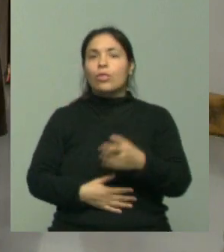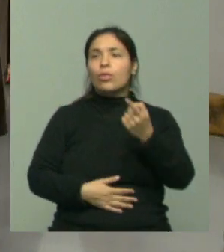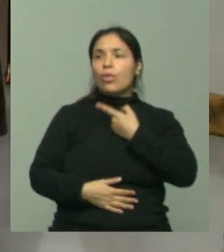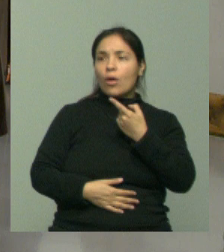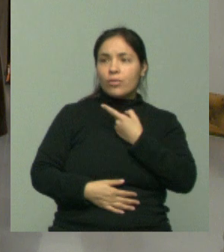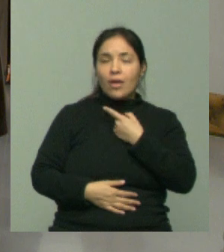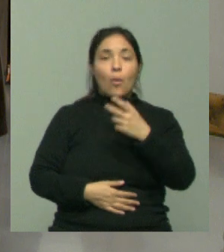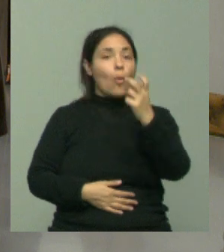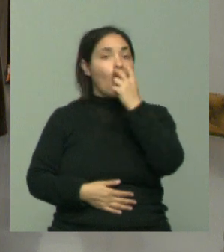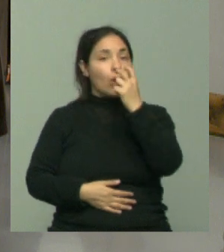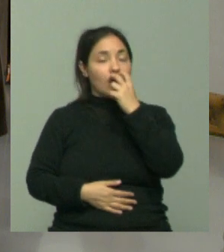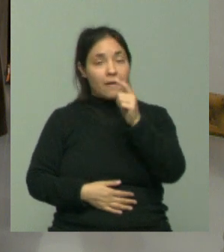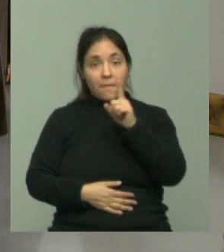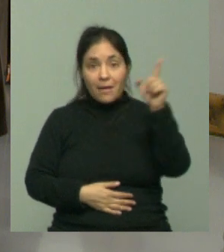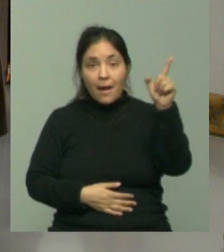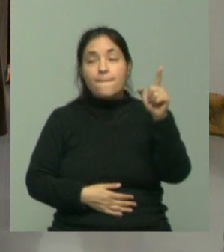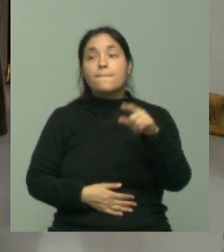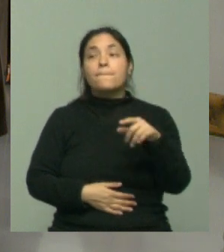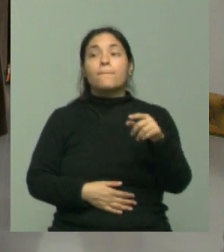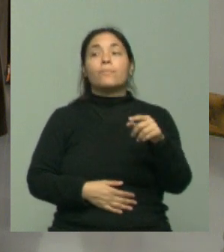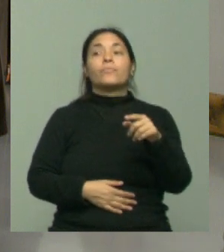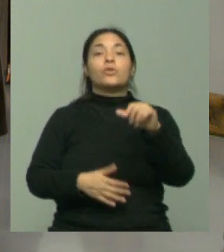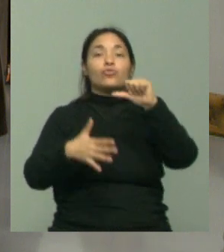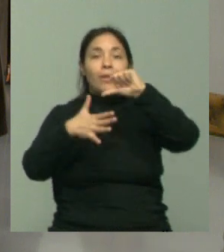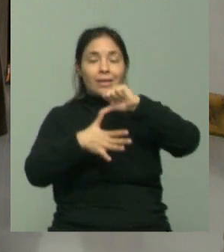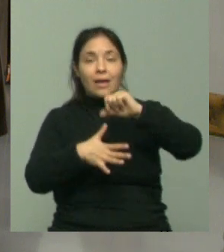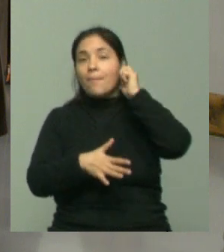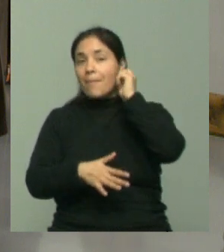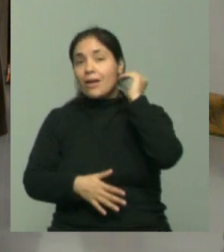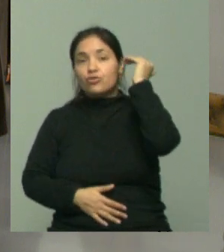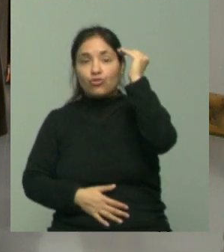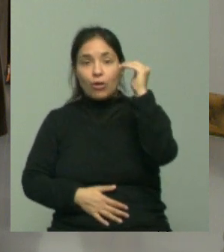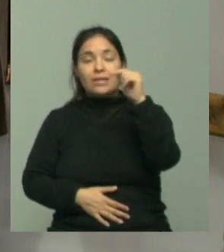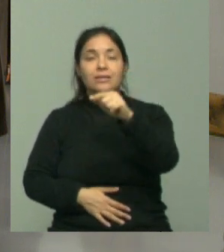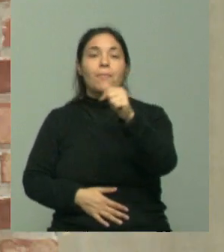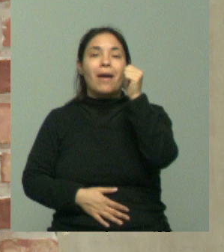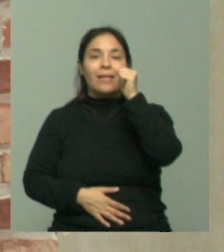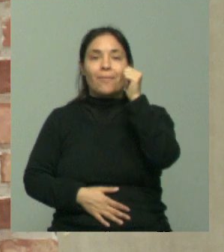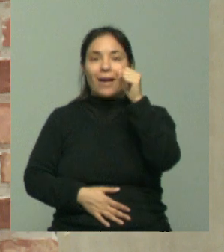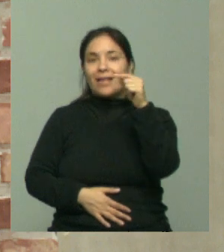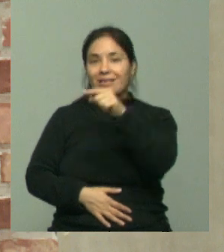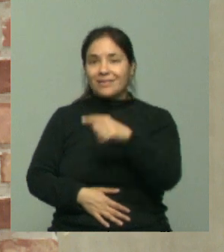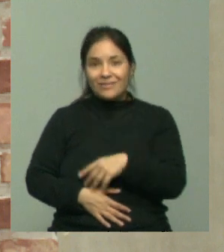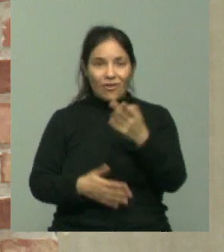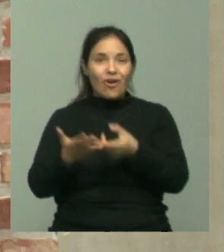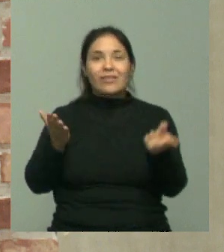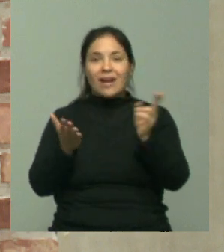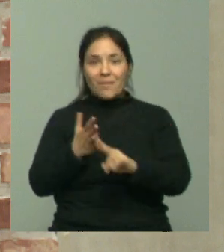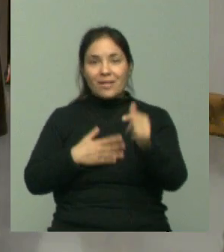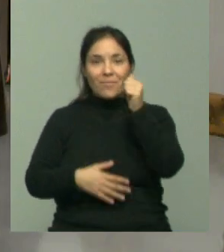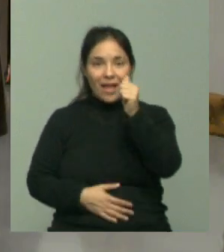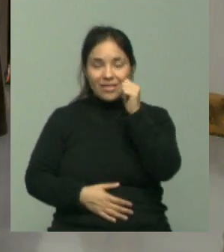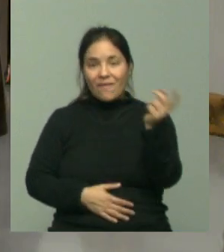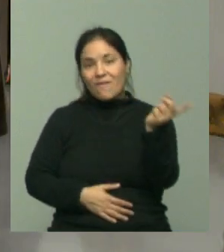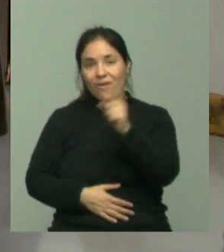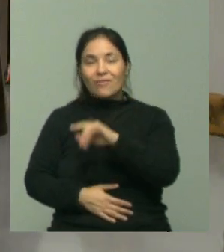indoor en Bolivia y el sudamericano de mayores en Mar del Plata. Volverías a Mar del Plata. Volvería a Mar del Plata. Volverías a Mar del